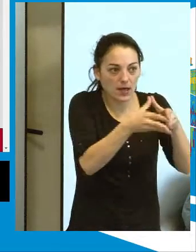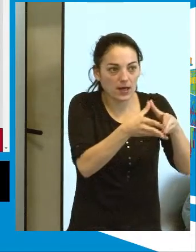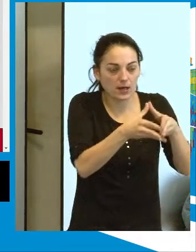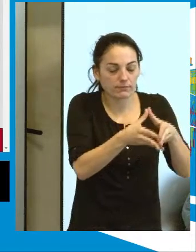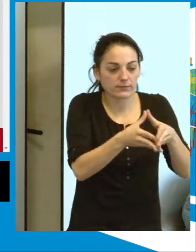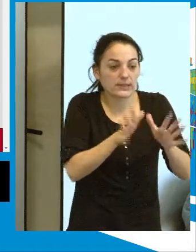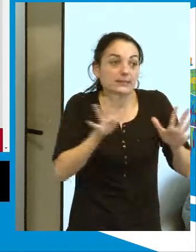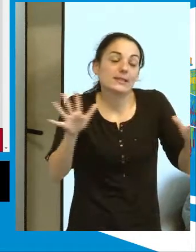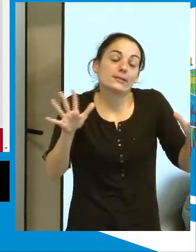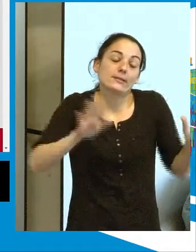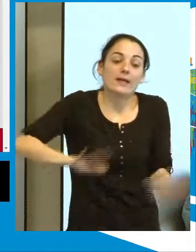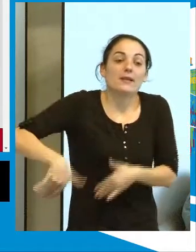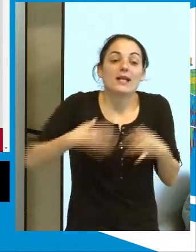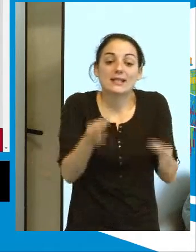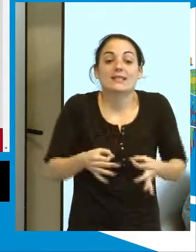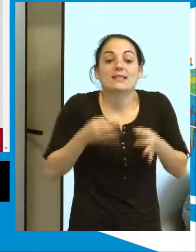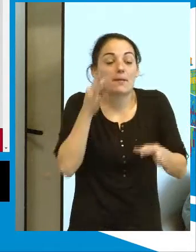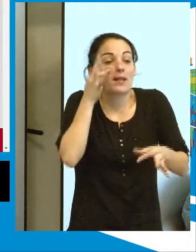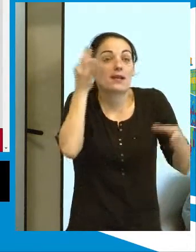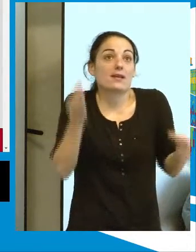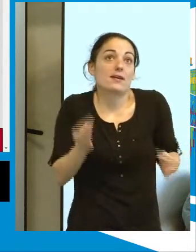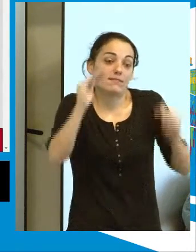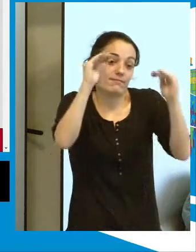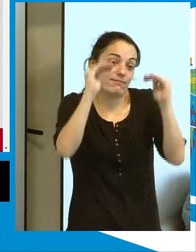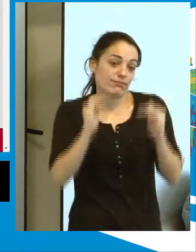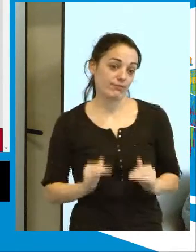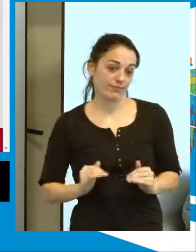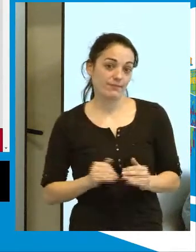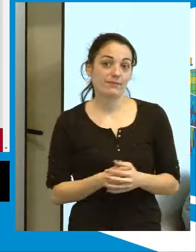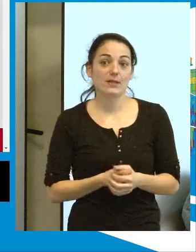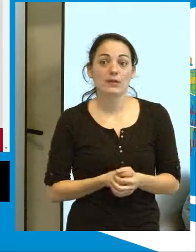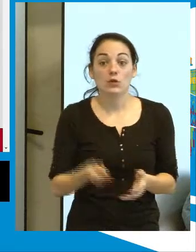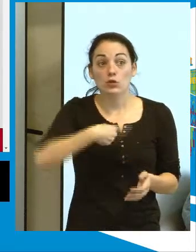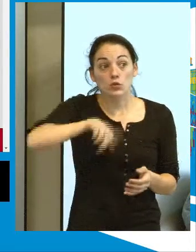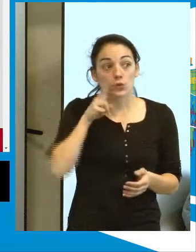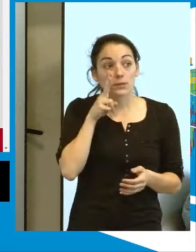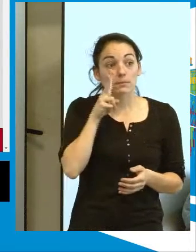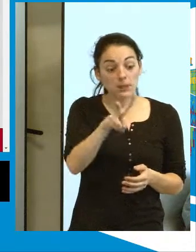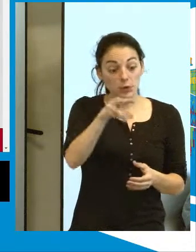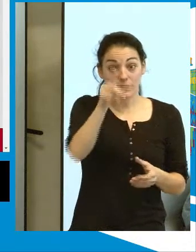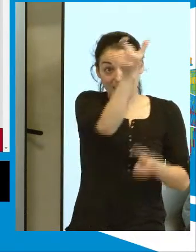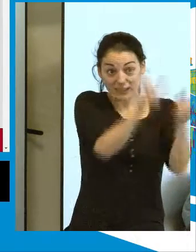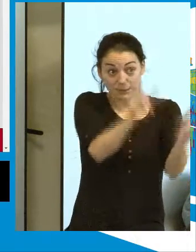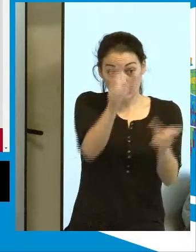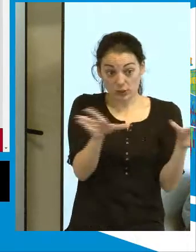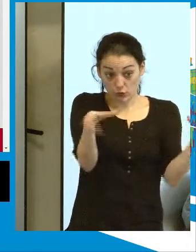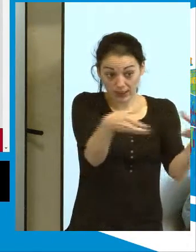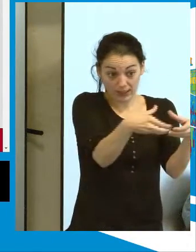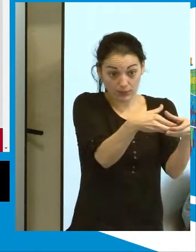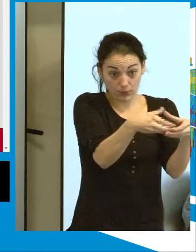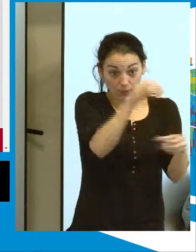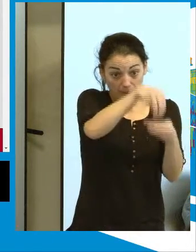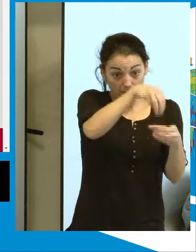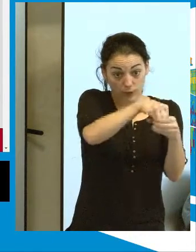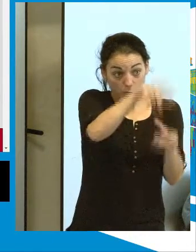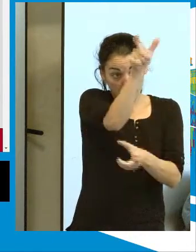al final siempre, la realidad siempre te baja un poco, ¿no? Entonces vimos que había dentro de estas personas, de este colectivo, personas